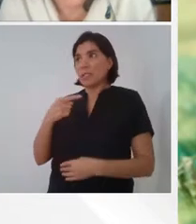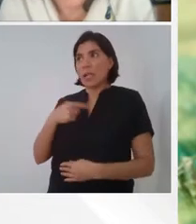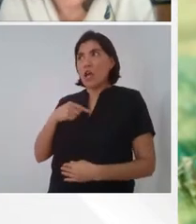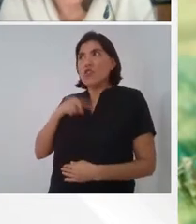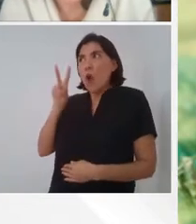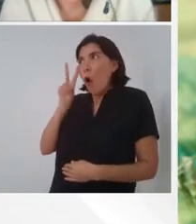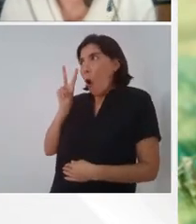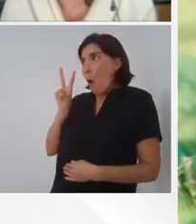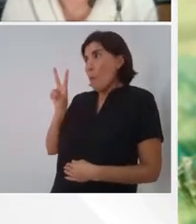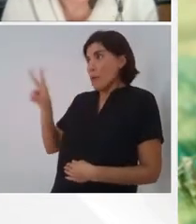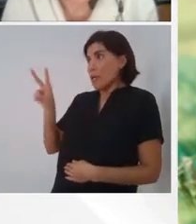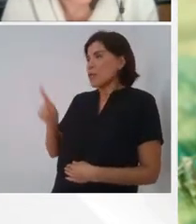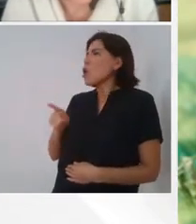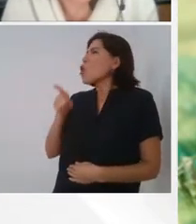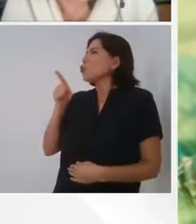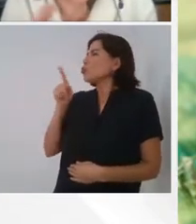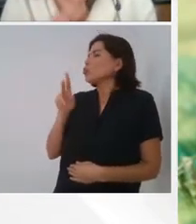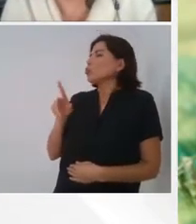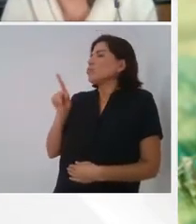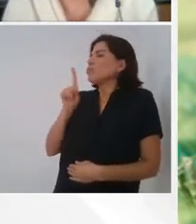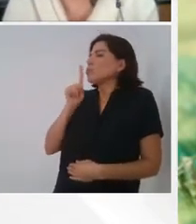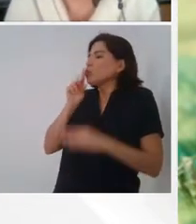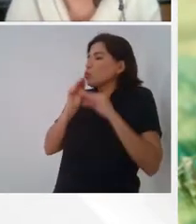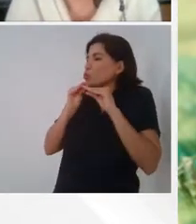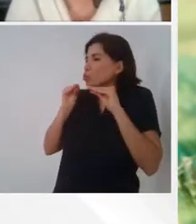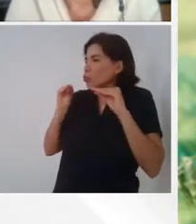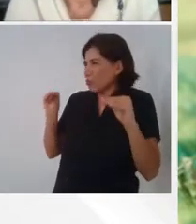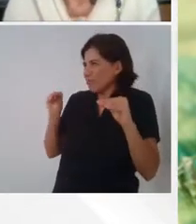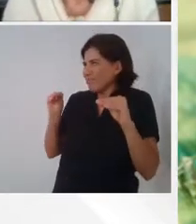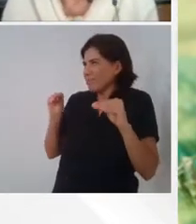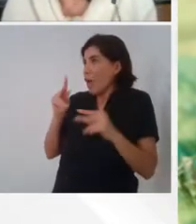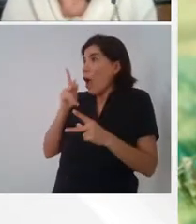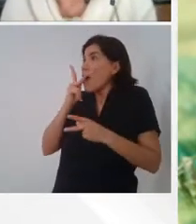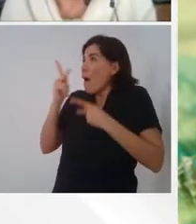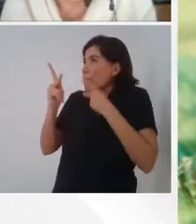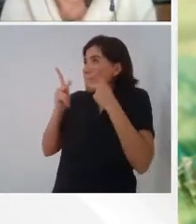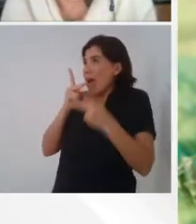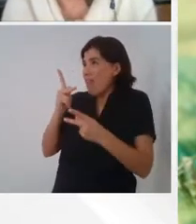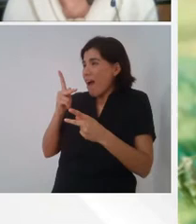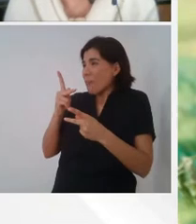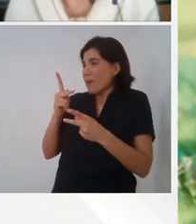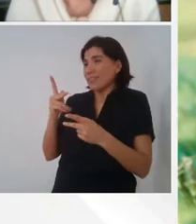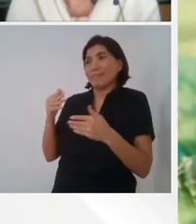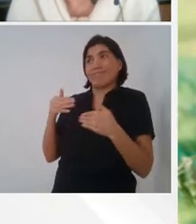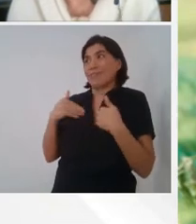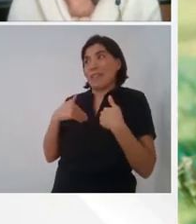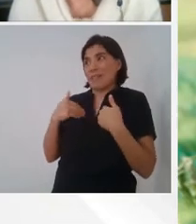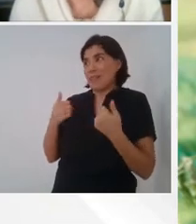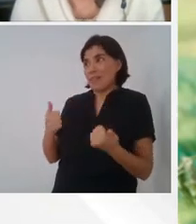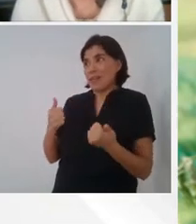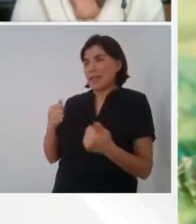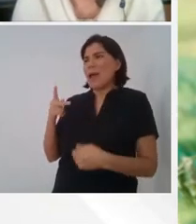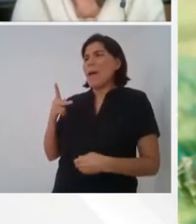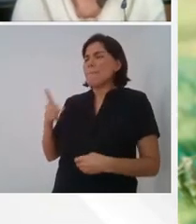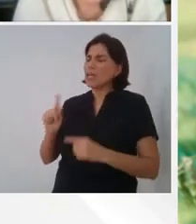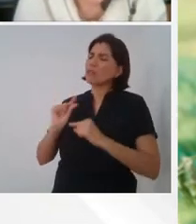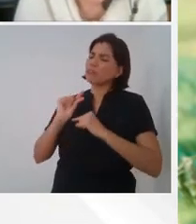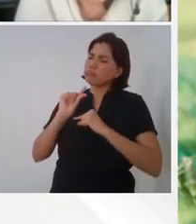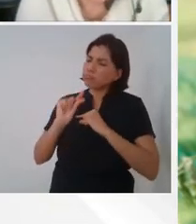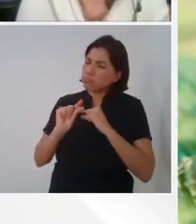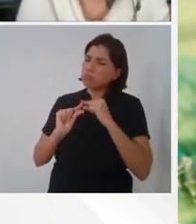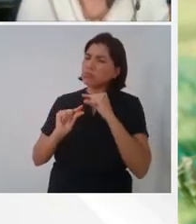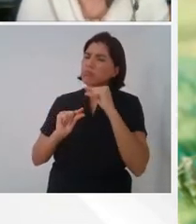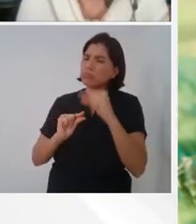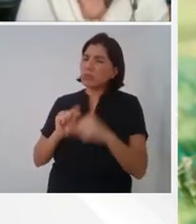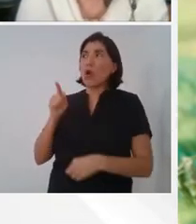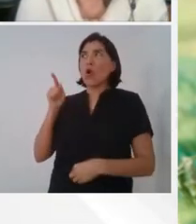la palabra es la fuente de malos entendidos. Pero conforme pasen los días, te sentarás cada vez